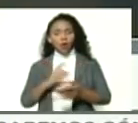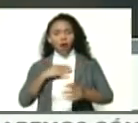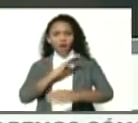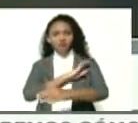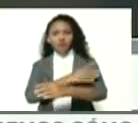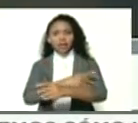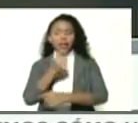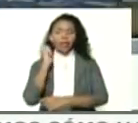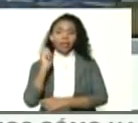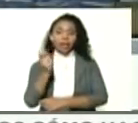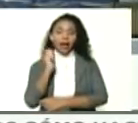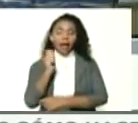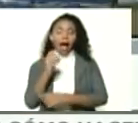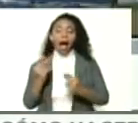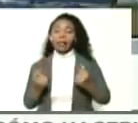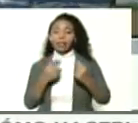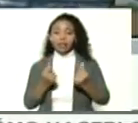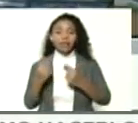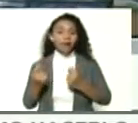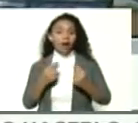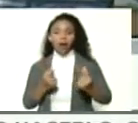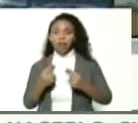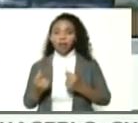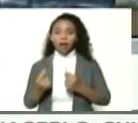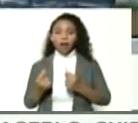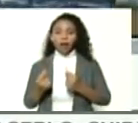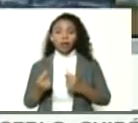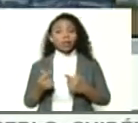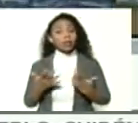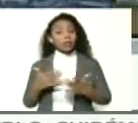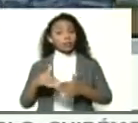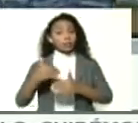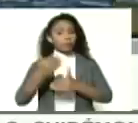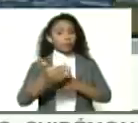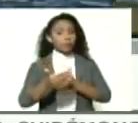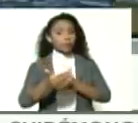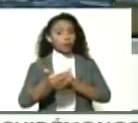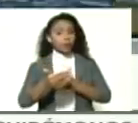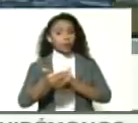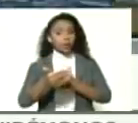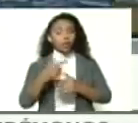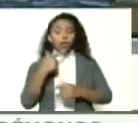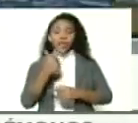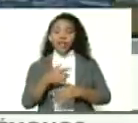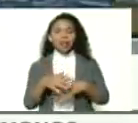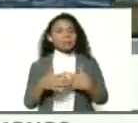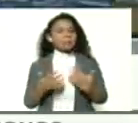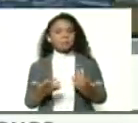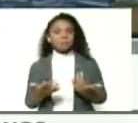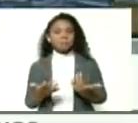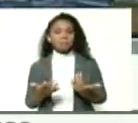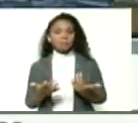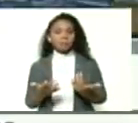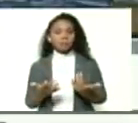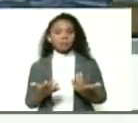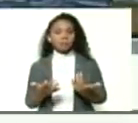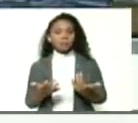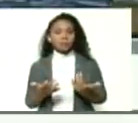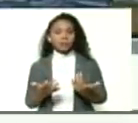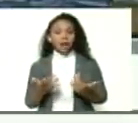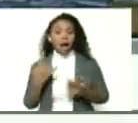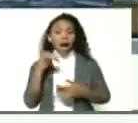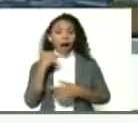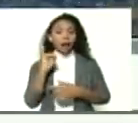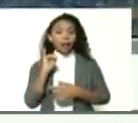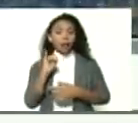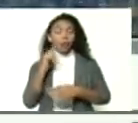de tarea activada, y después nos dijeron que había